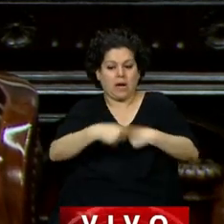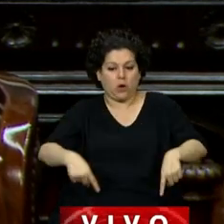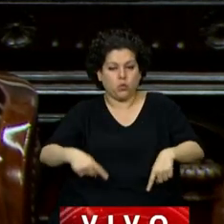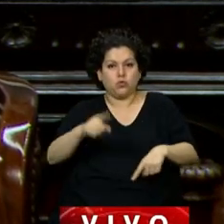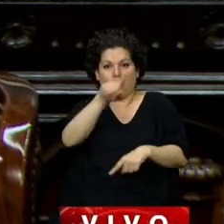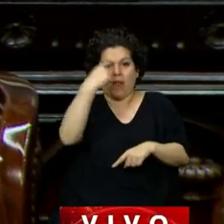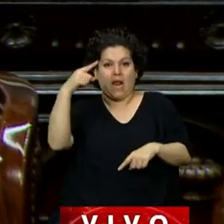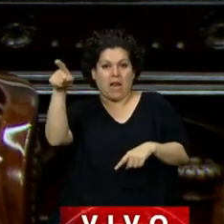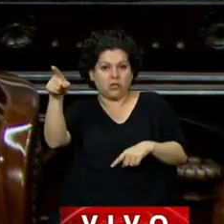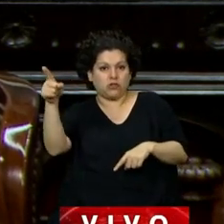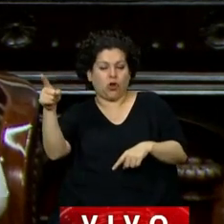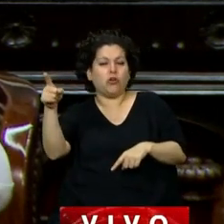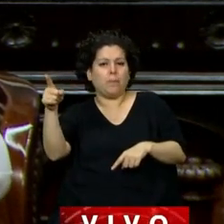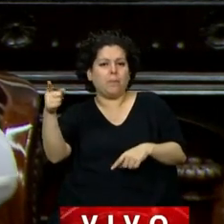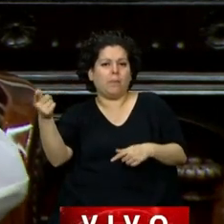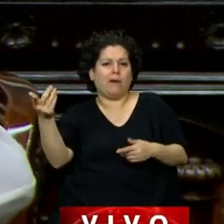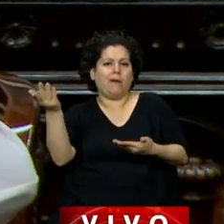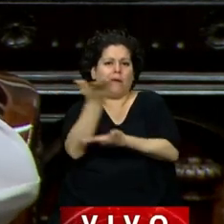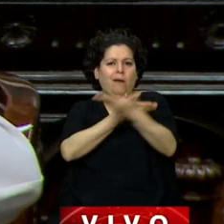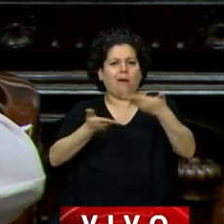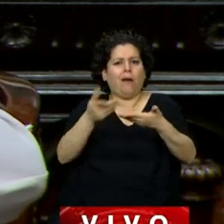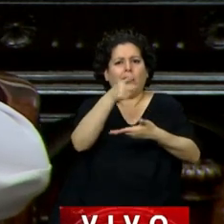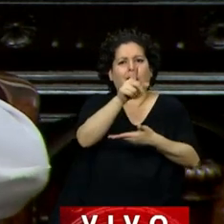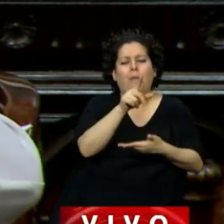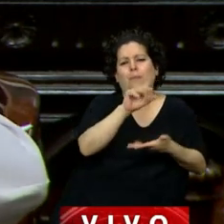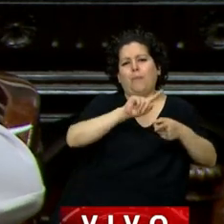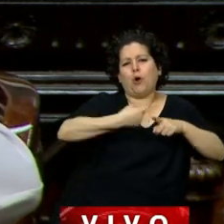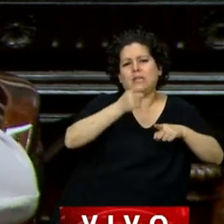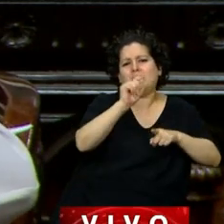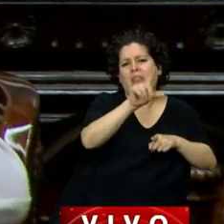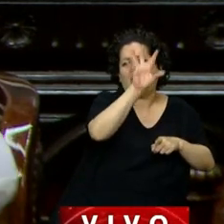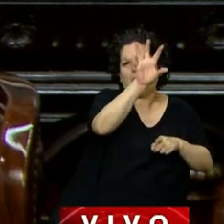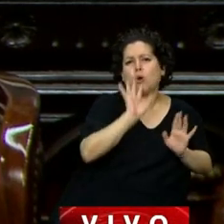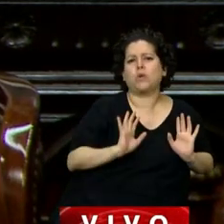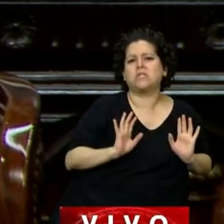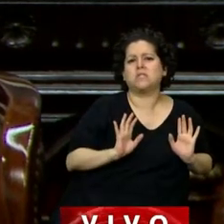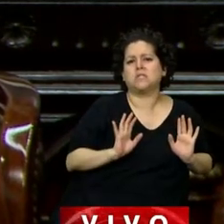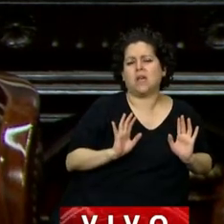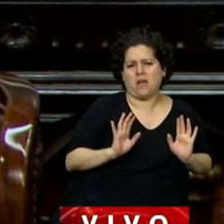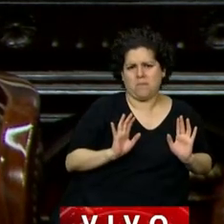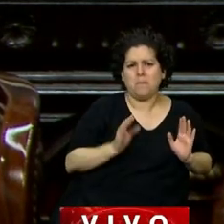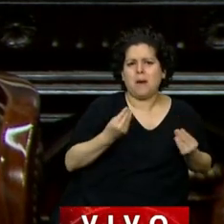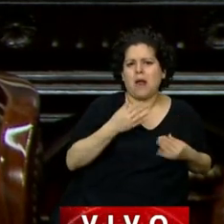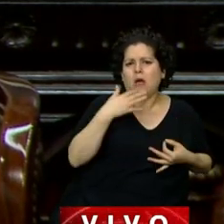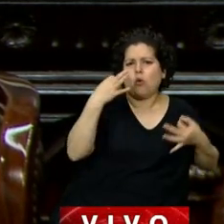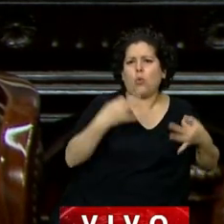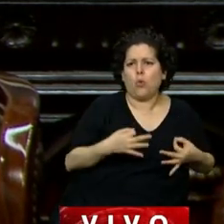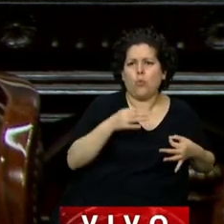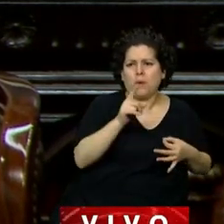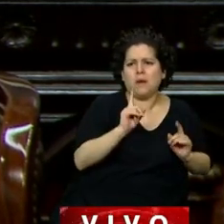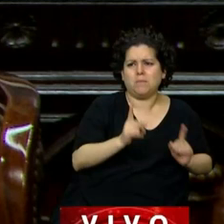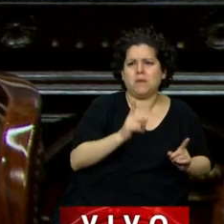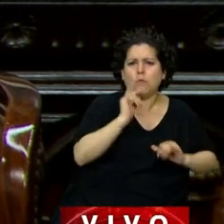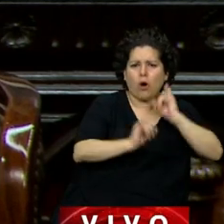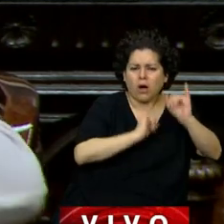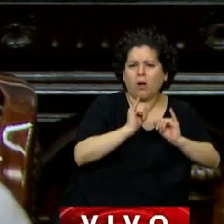de la Nación con una política provincial de obras que vengan a complementar las anunciadas por